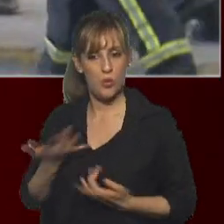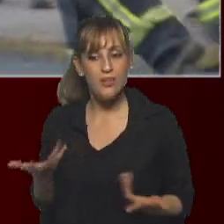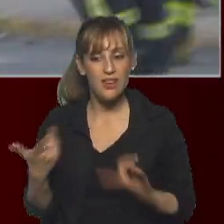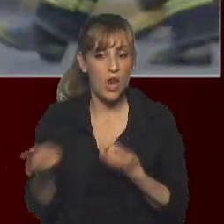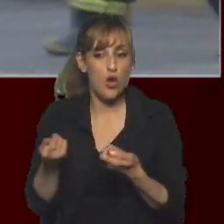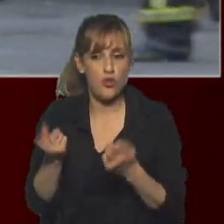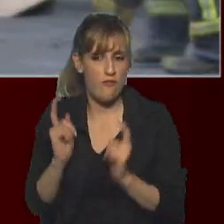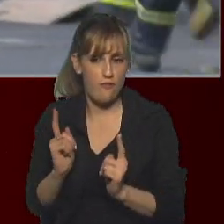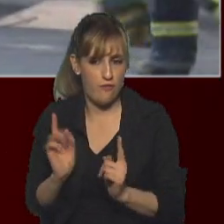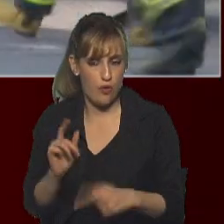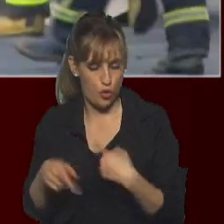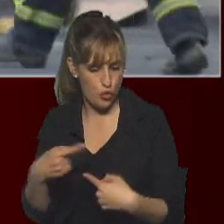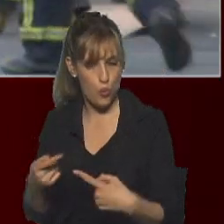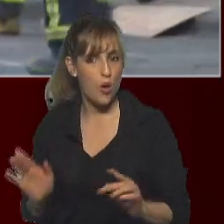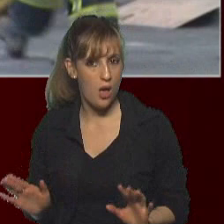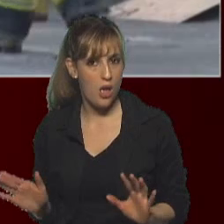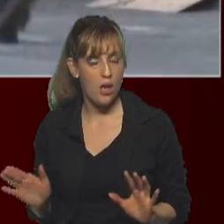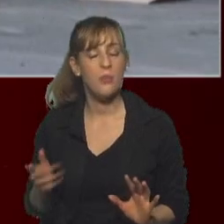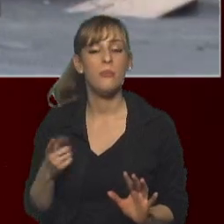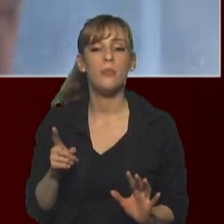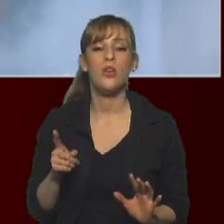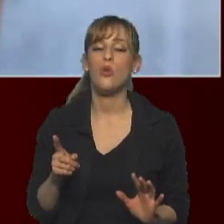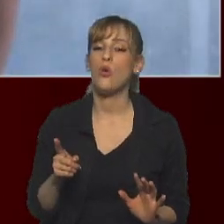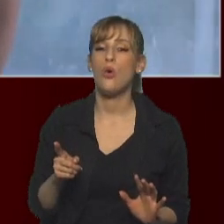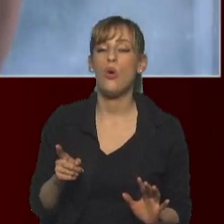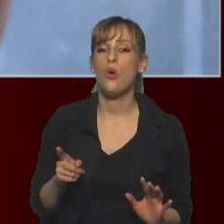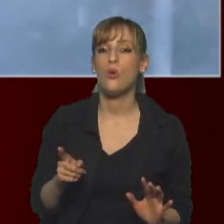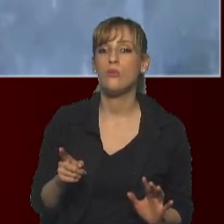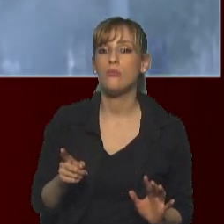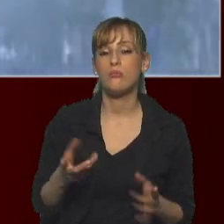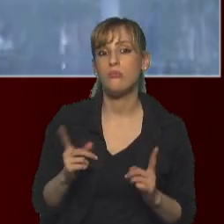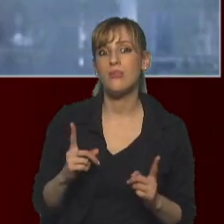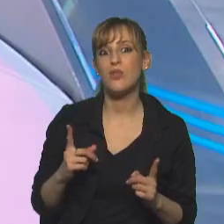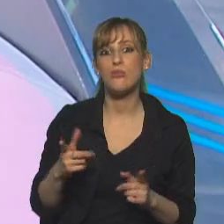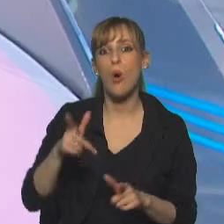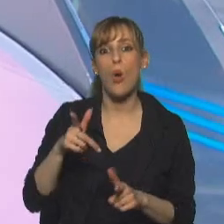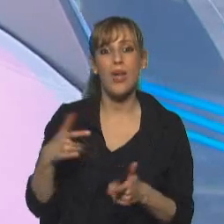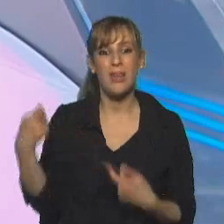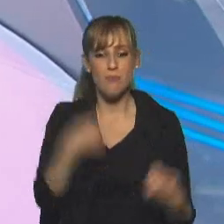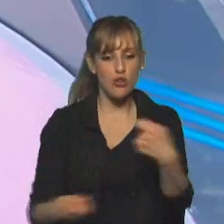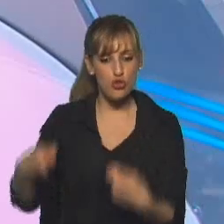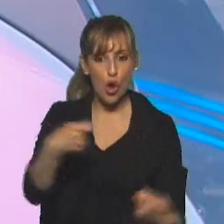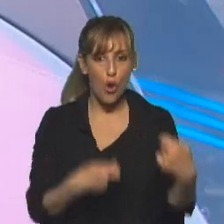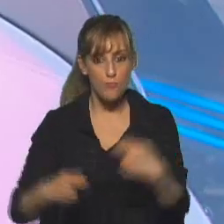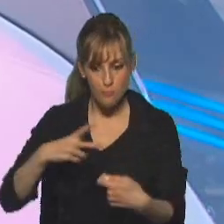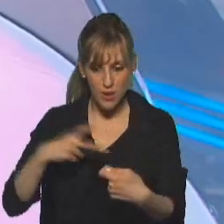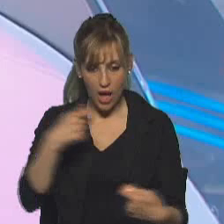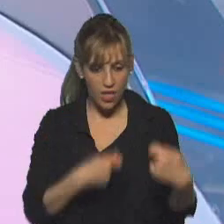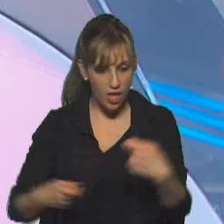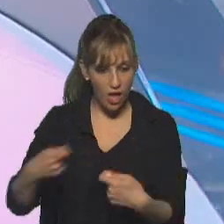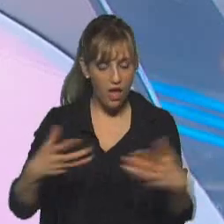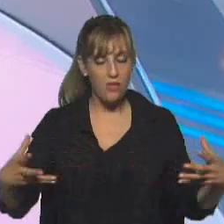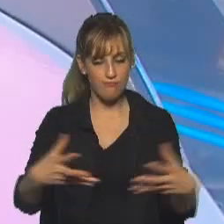las AFPs de nombre, pero siguen estando a cargo de gestionar las inversiones privadas y van a seguir apostando las